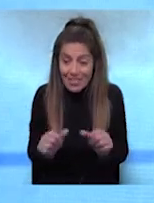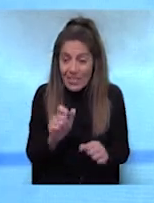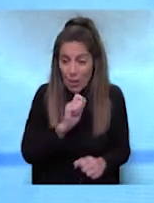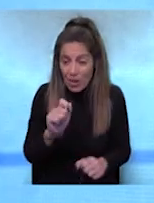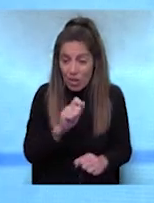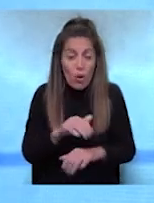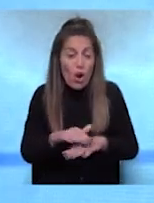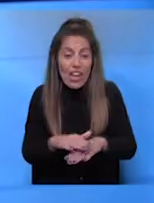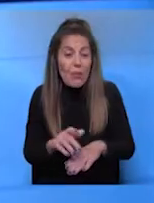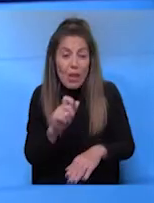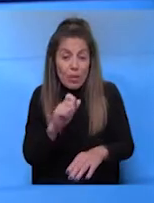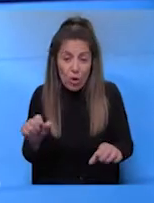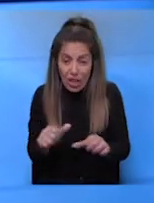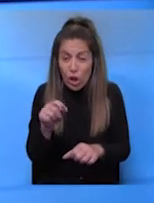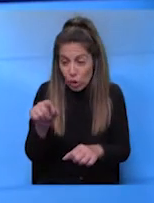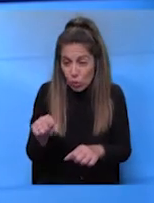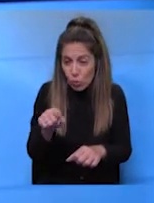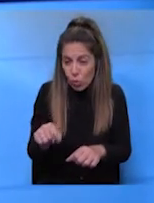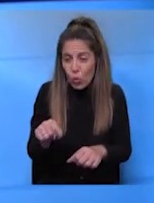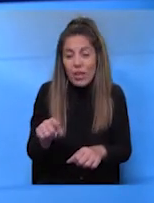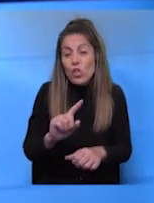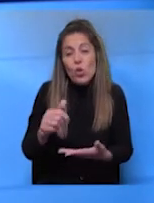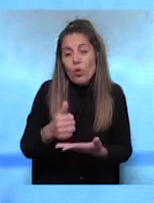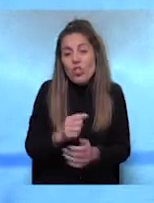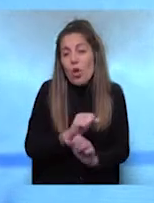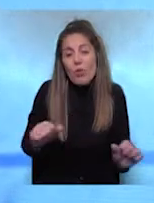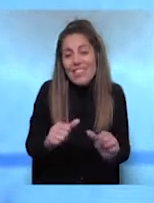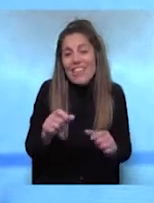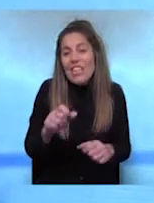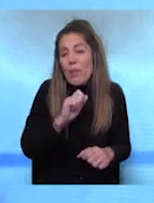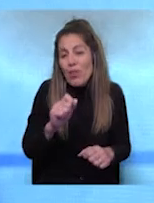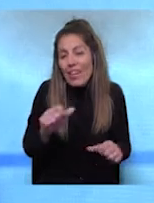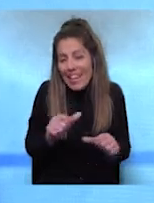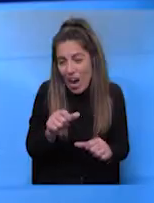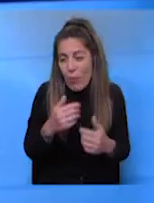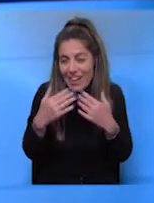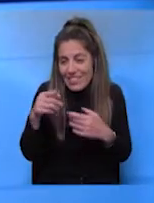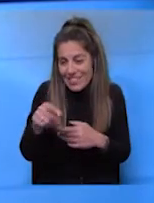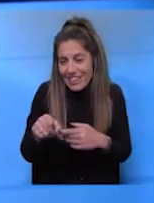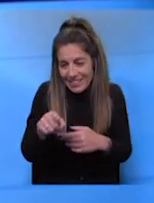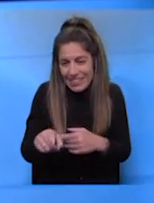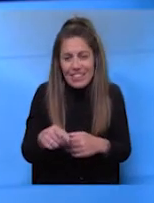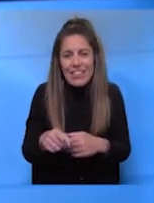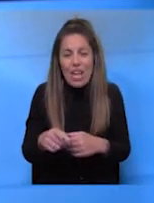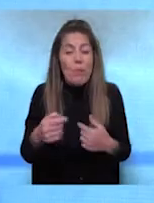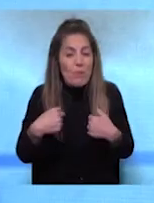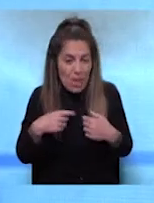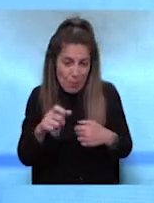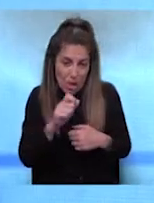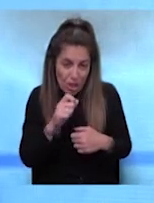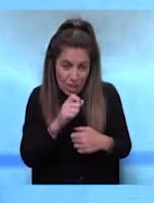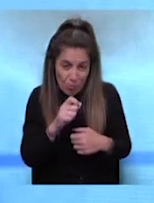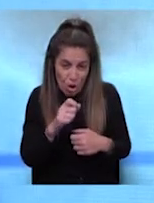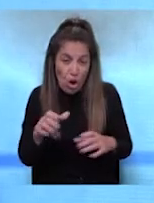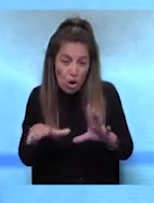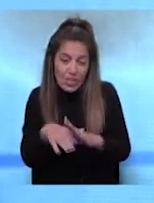de periodismo que hago. Claro. Y tú... Que sí. Si tú no estuvieras, yo no podría hacer este periodismo que hago, porque usted se lo ha ganado solo, ¿no? Mi periodismo tiene sentido, si